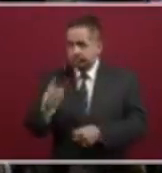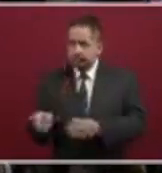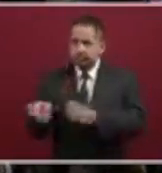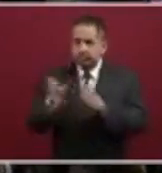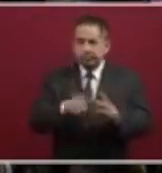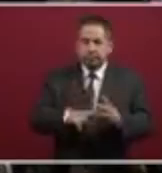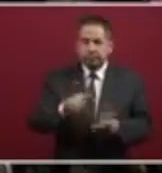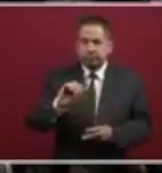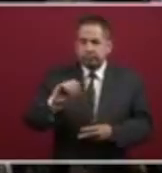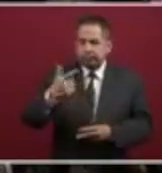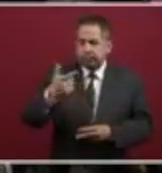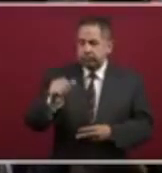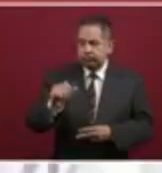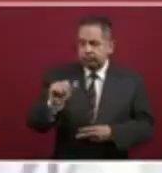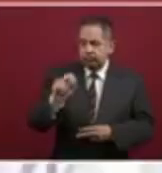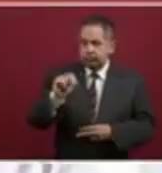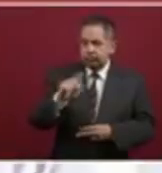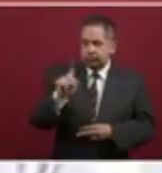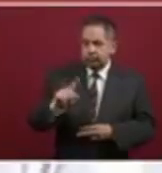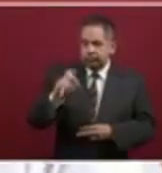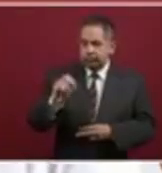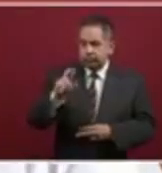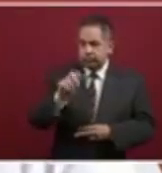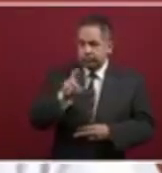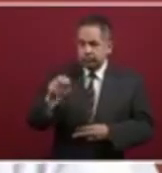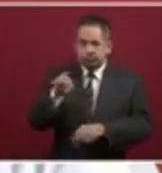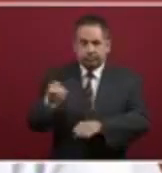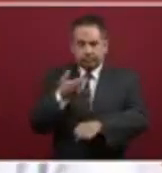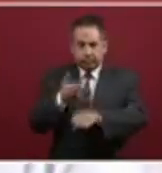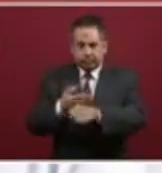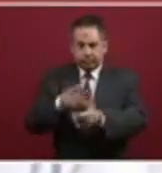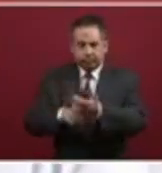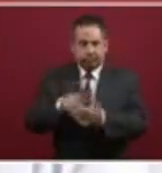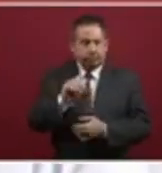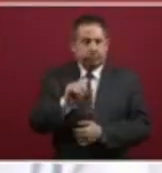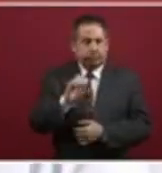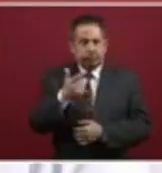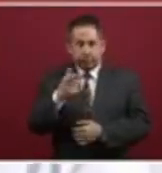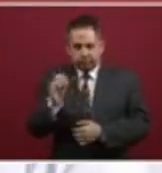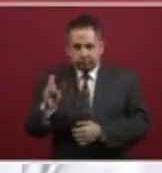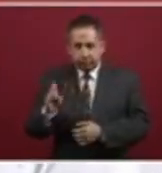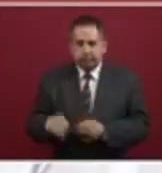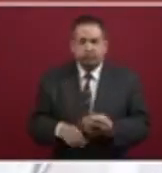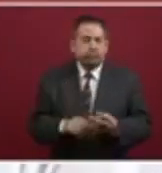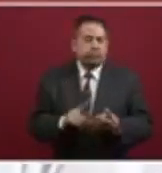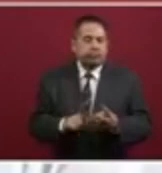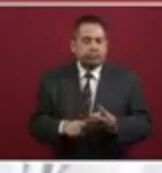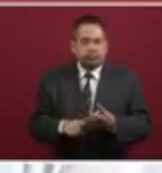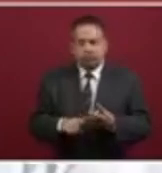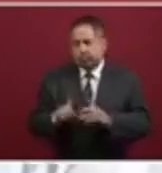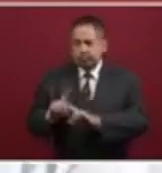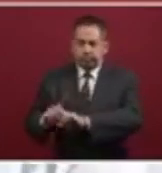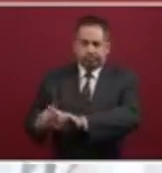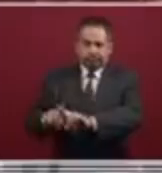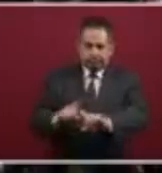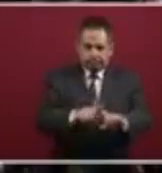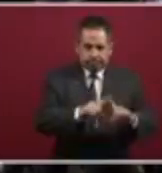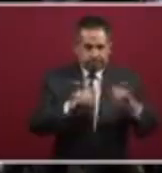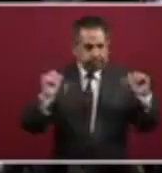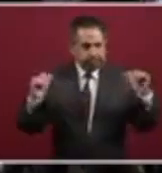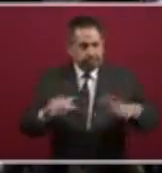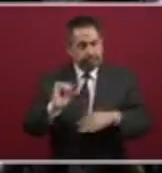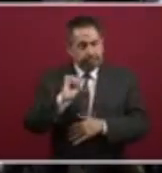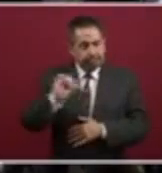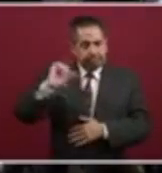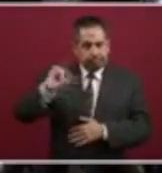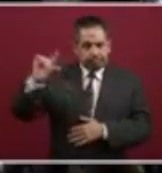Señora Olga Sánchez Cordero, secretaria de Gobernación, y demás personalidades que nos